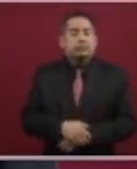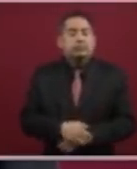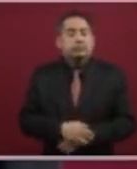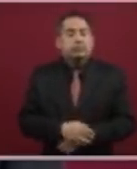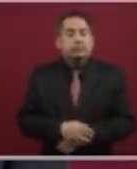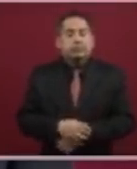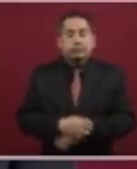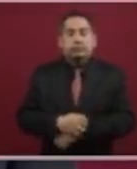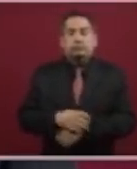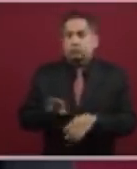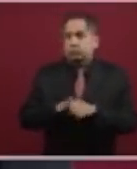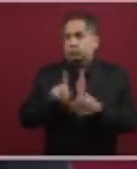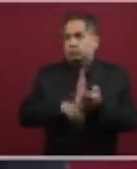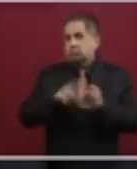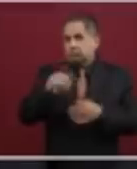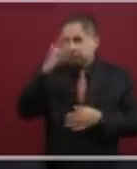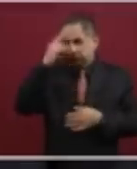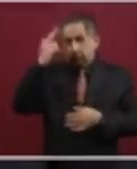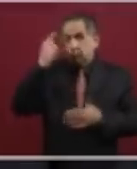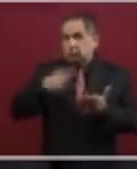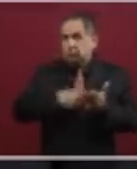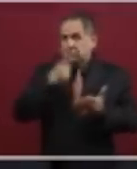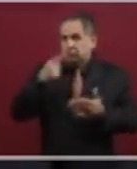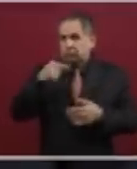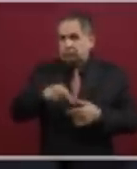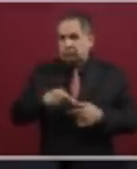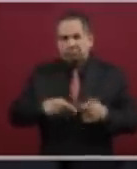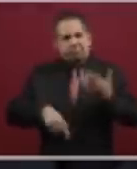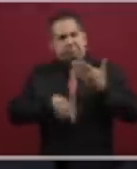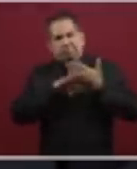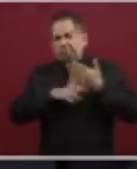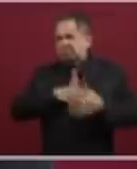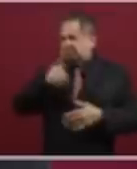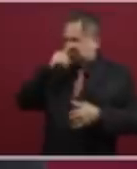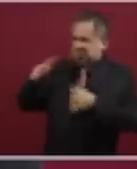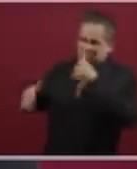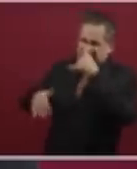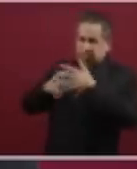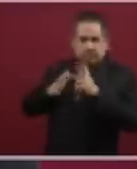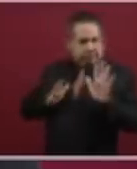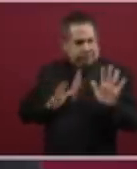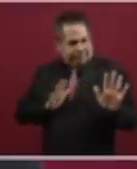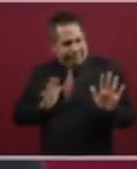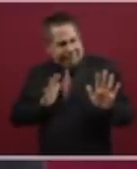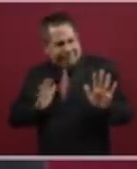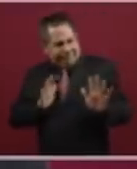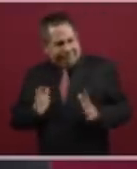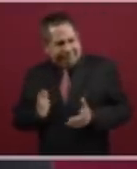Podían, como lo hicieron en algunas ocasiones, reclamarme,